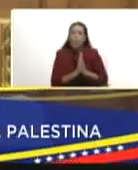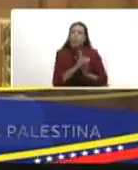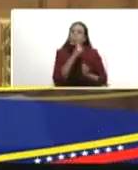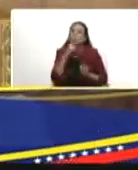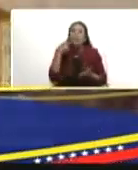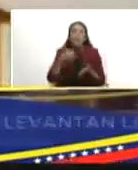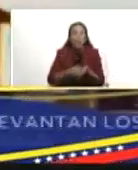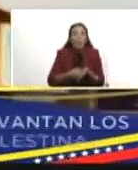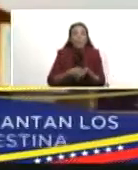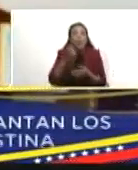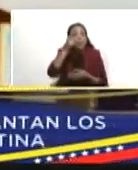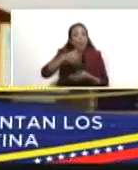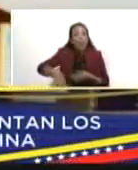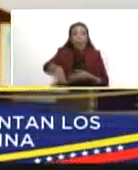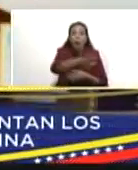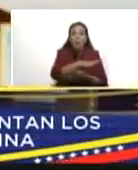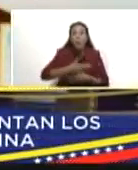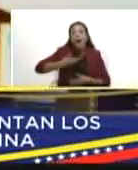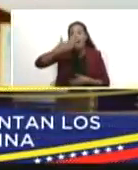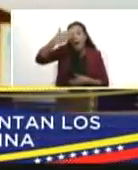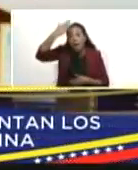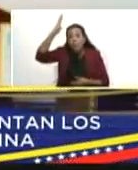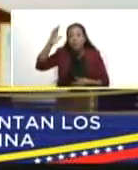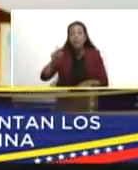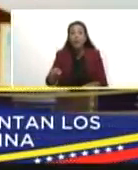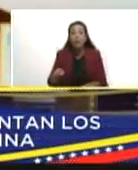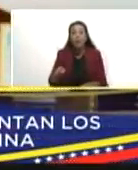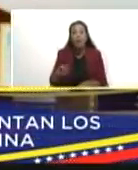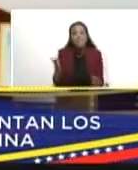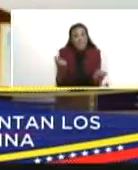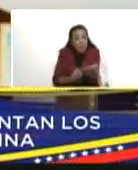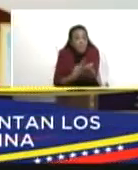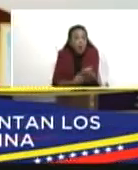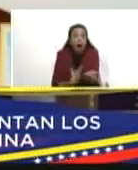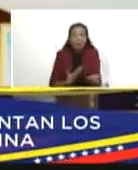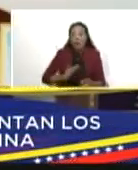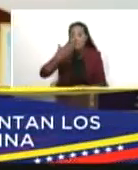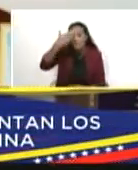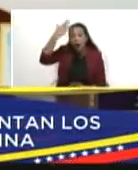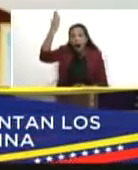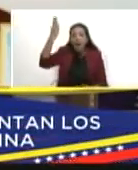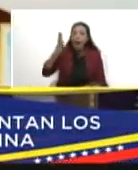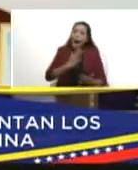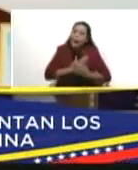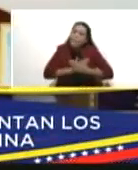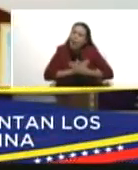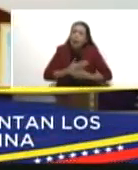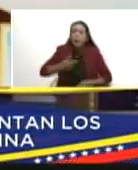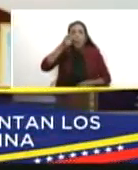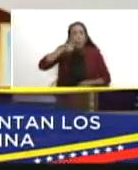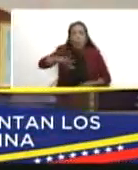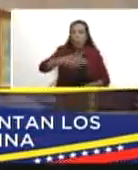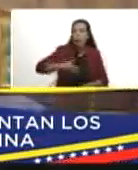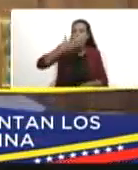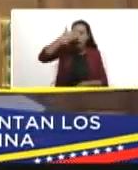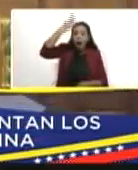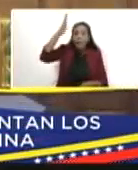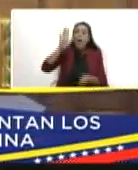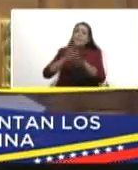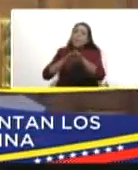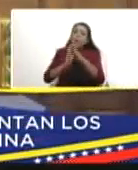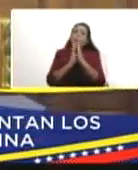nombre de los pueblos árabes mis hermanos pueblos árabes amados pueblos árabes se los